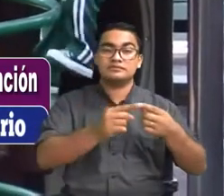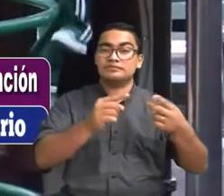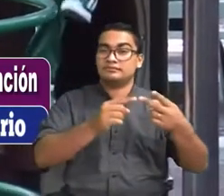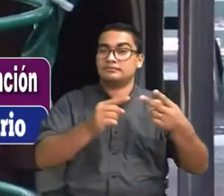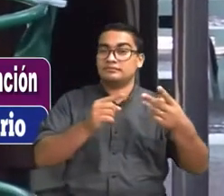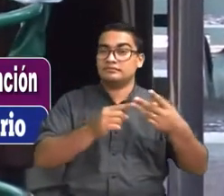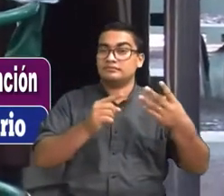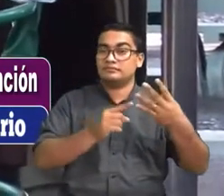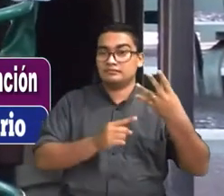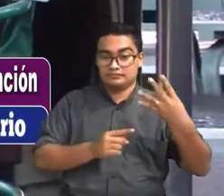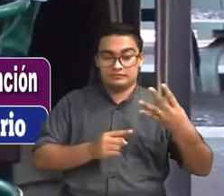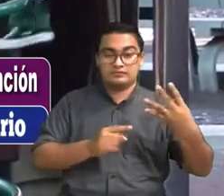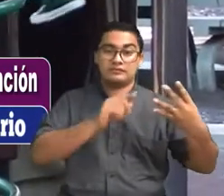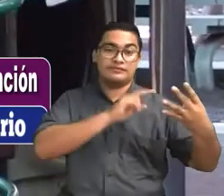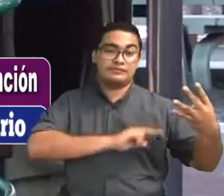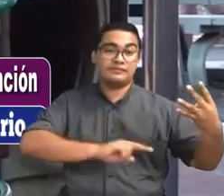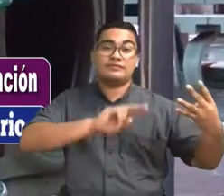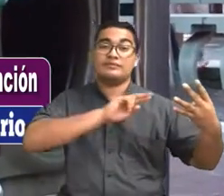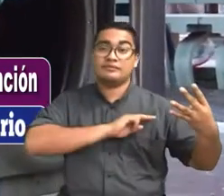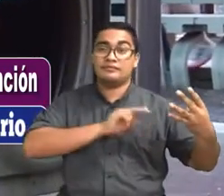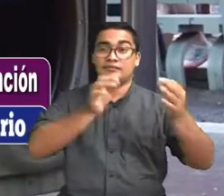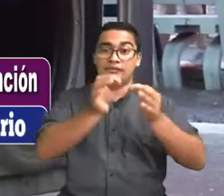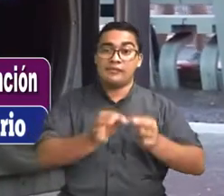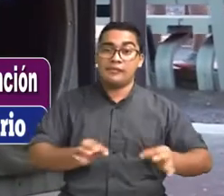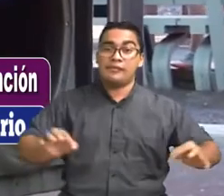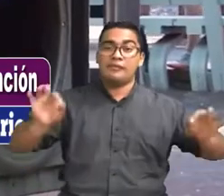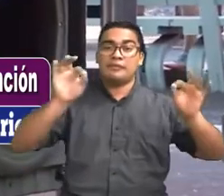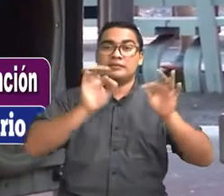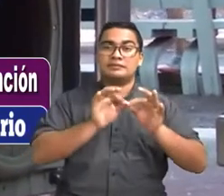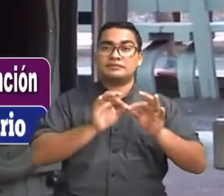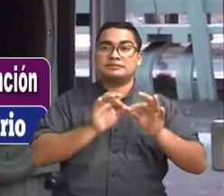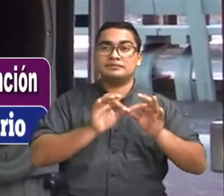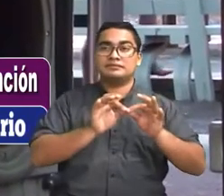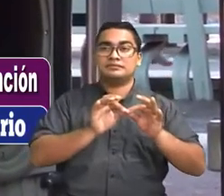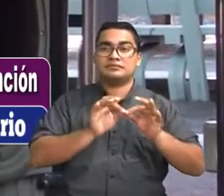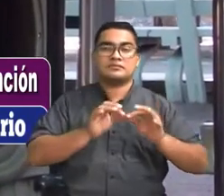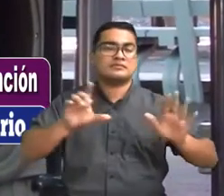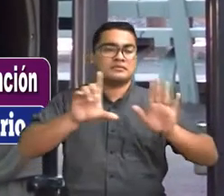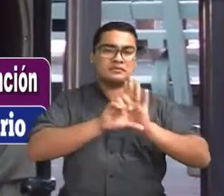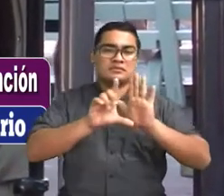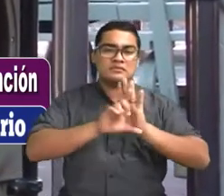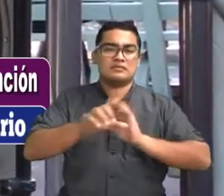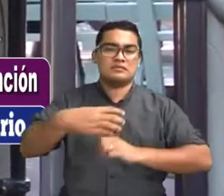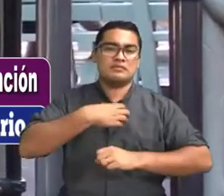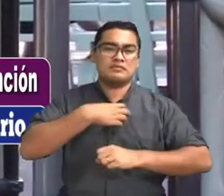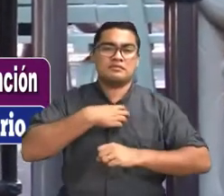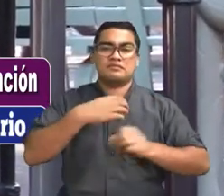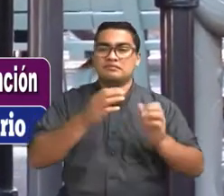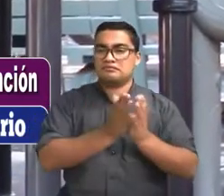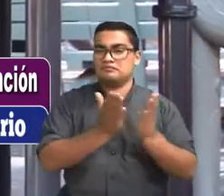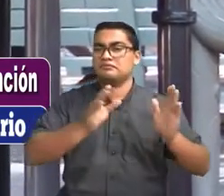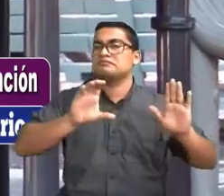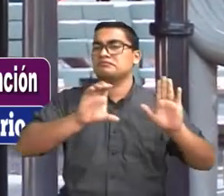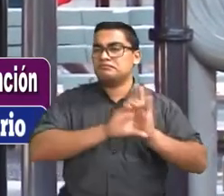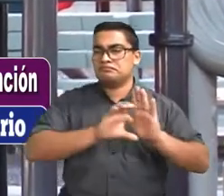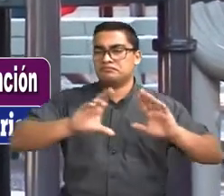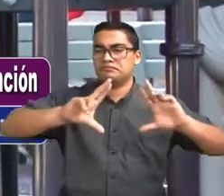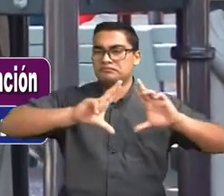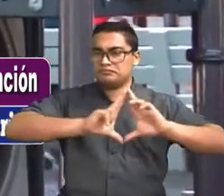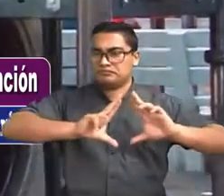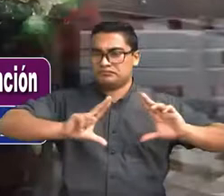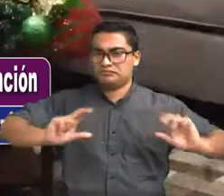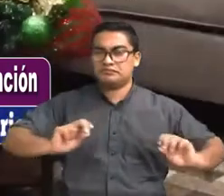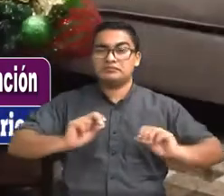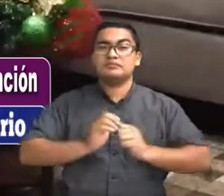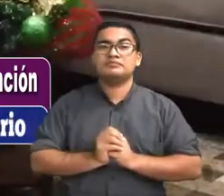fundamentales, okay, que son y han sido retomados también desde nuestras leyes, desde la constitución de nuestro país. Tiene